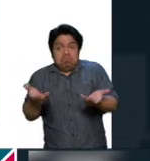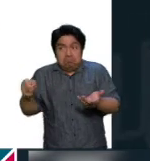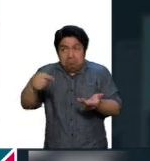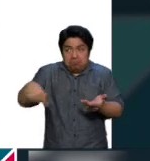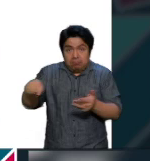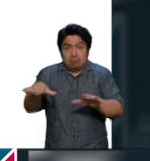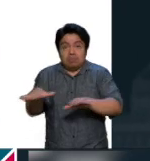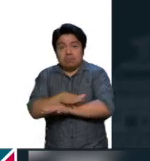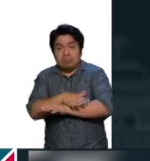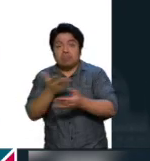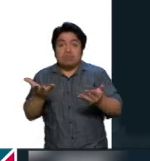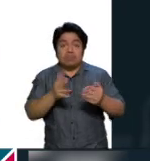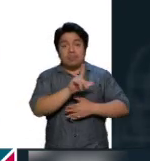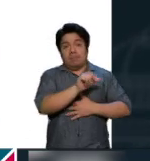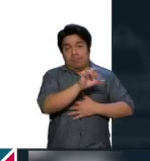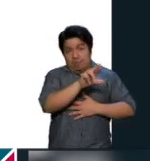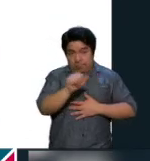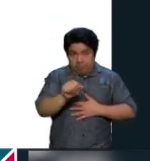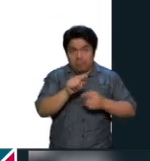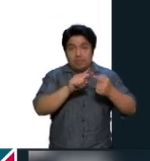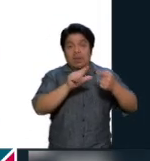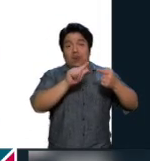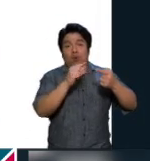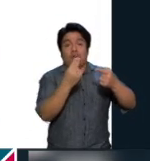al Poder Judicial? De las Heras de Motecnia,